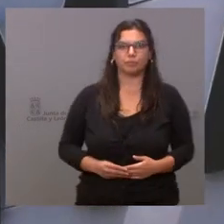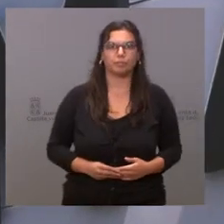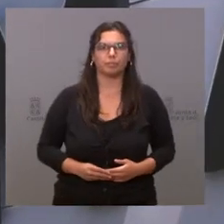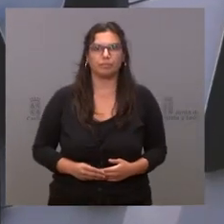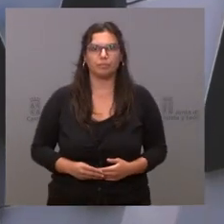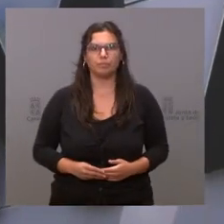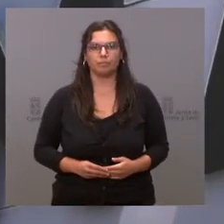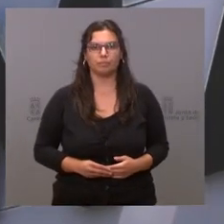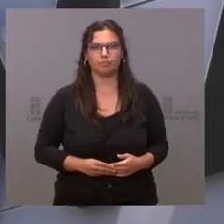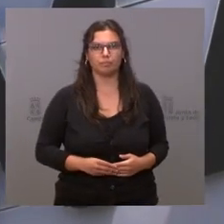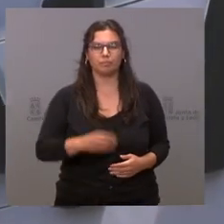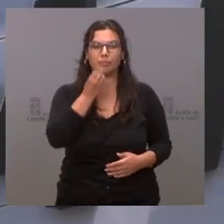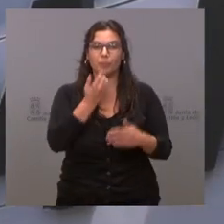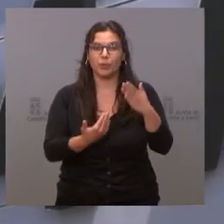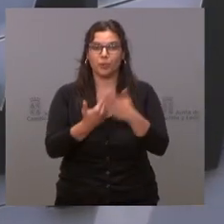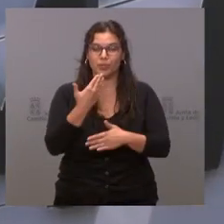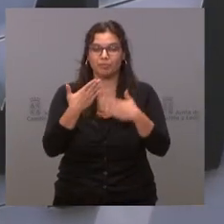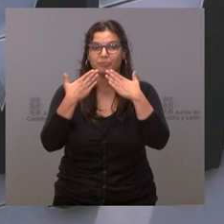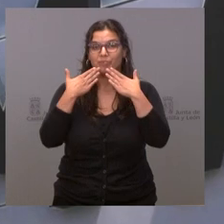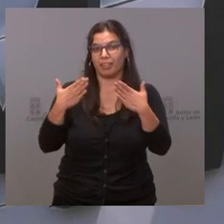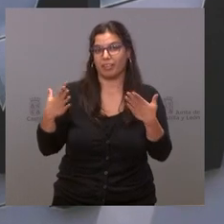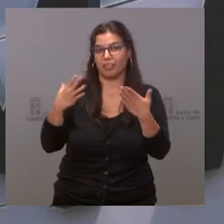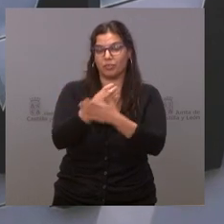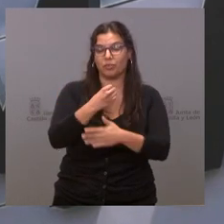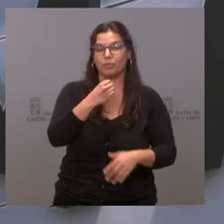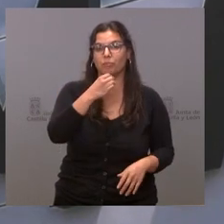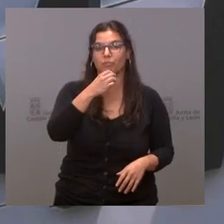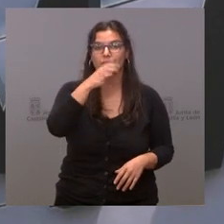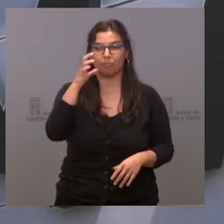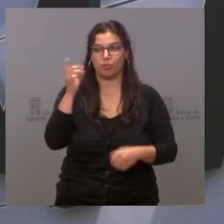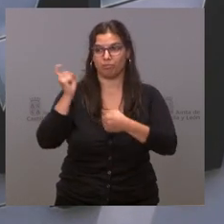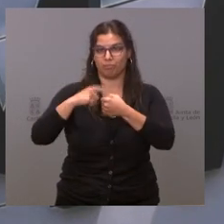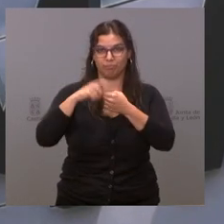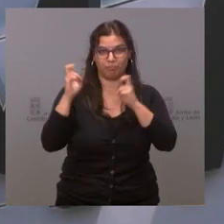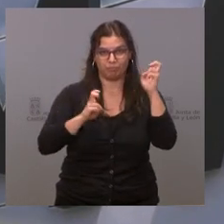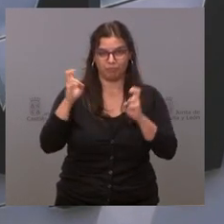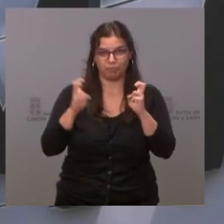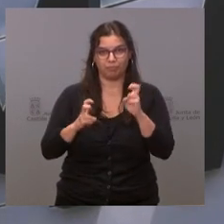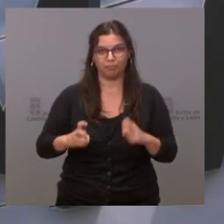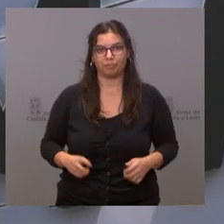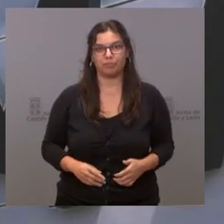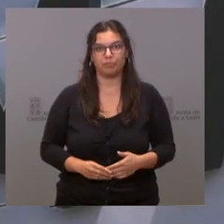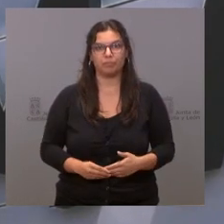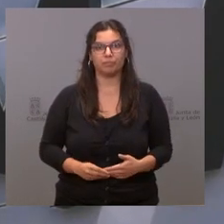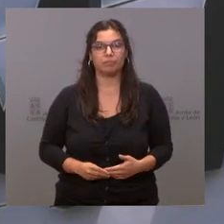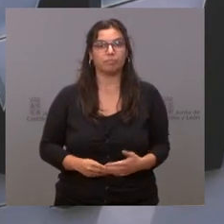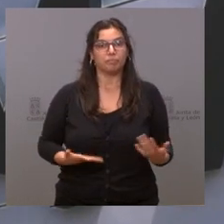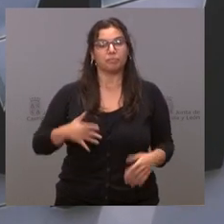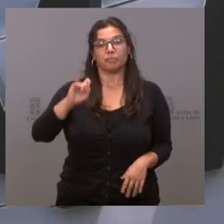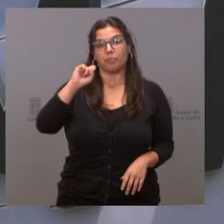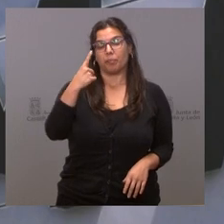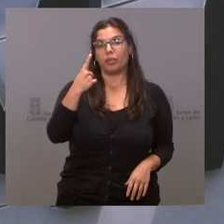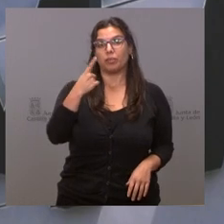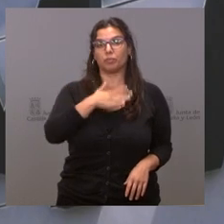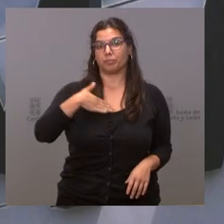muy buenos días muchas gracias a todos por su asistencia bueno en primer lugar quiero